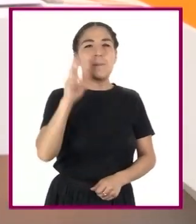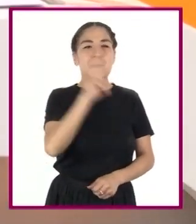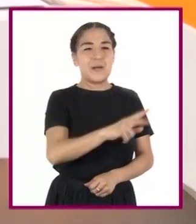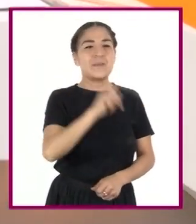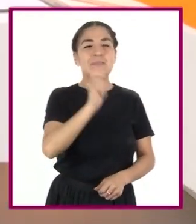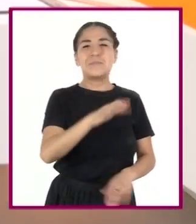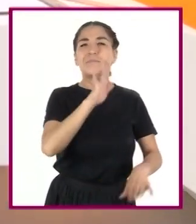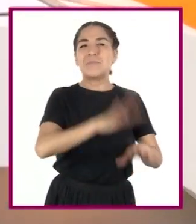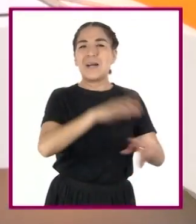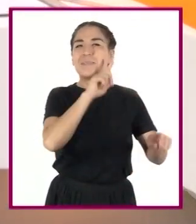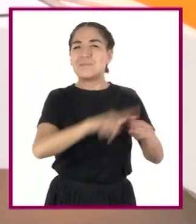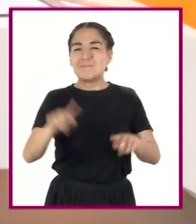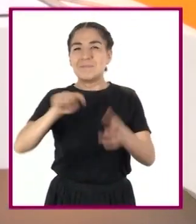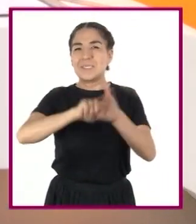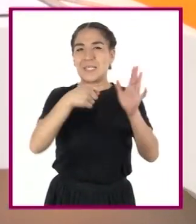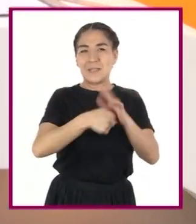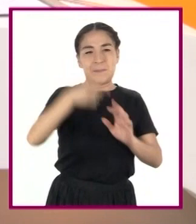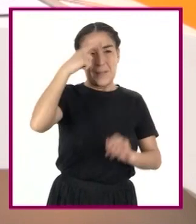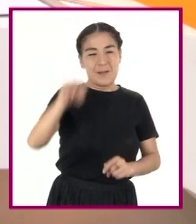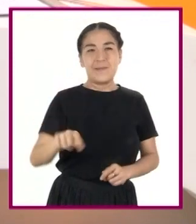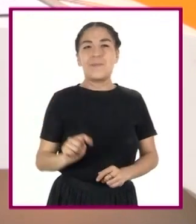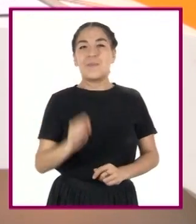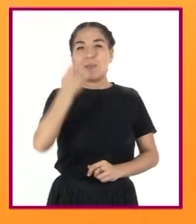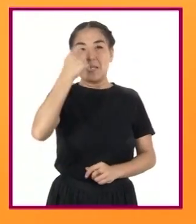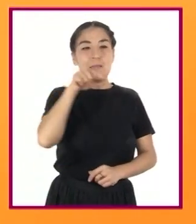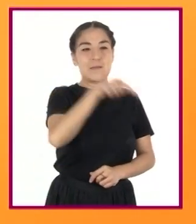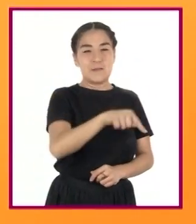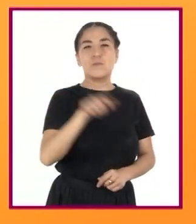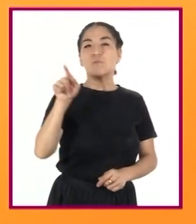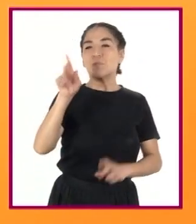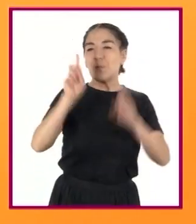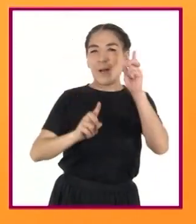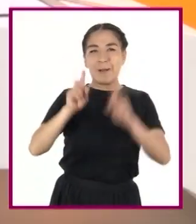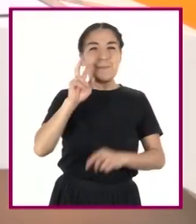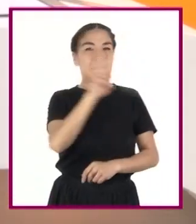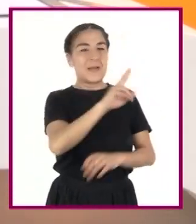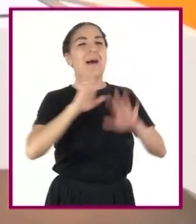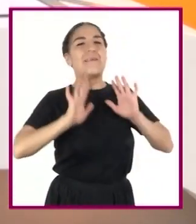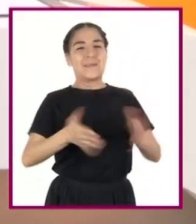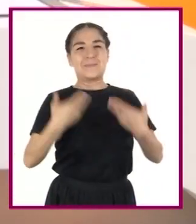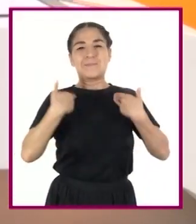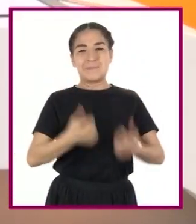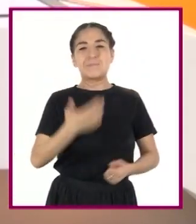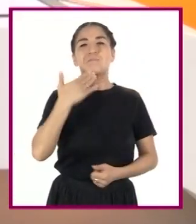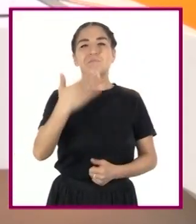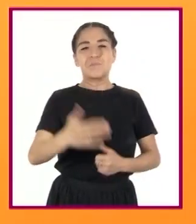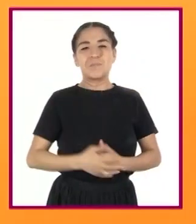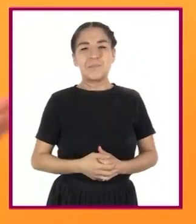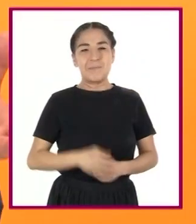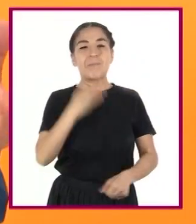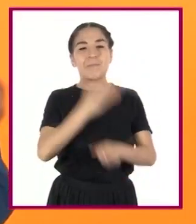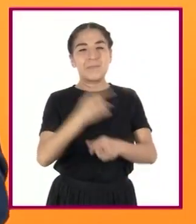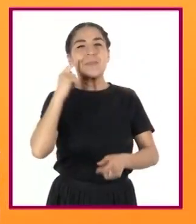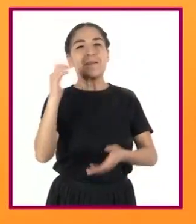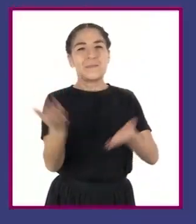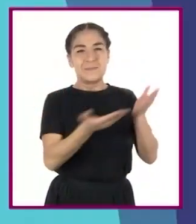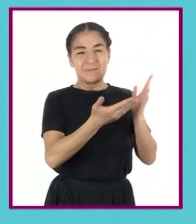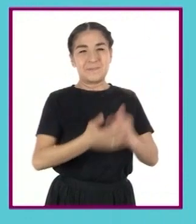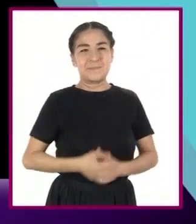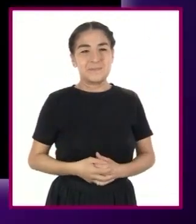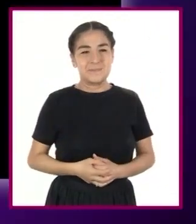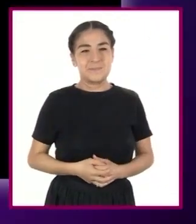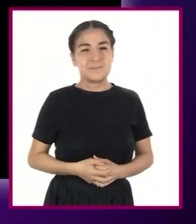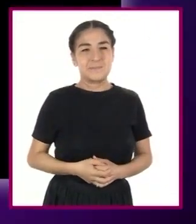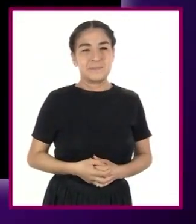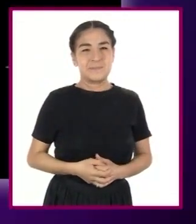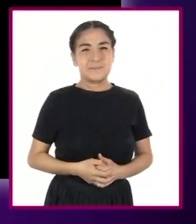1001 técnicas en la tecnología. Y de esta manera, tu duda tendrá respuesta. Perfecto. Vamos entonces.